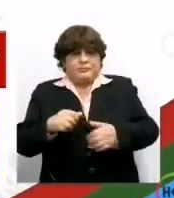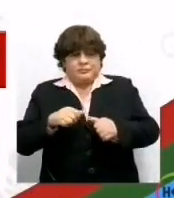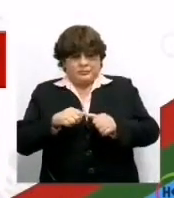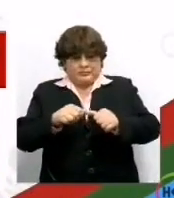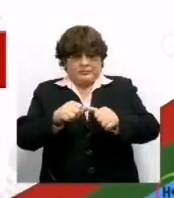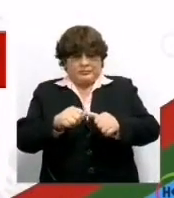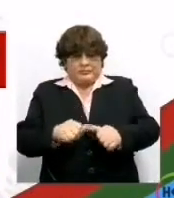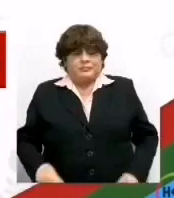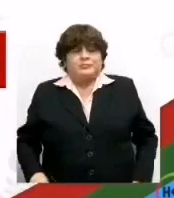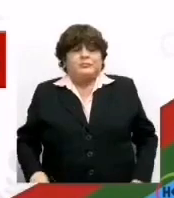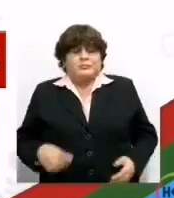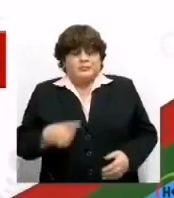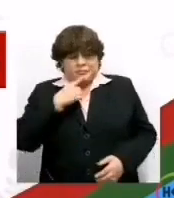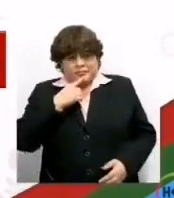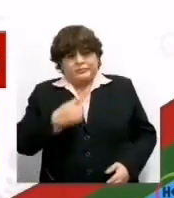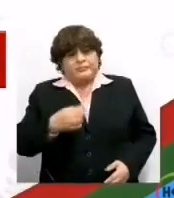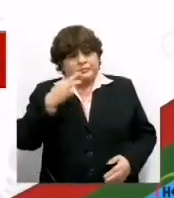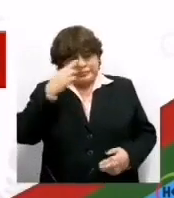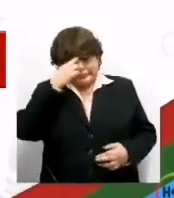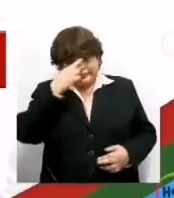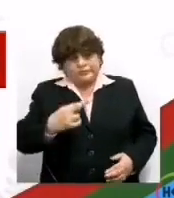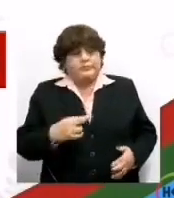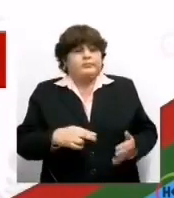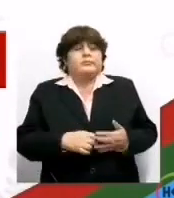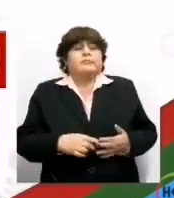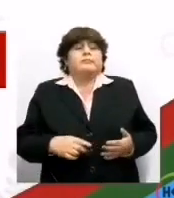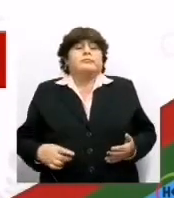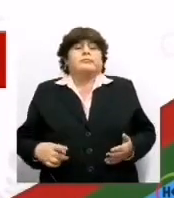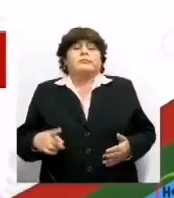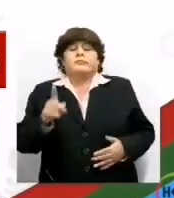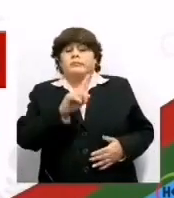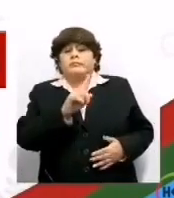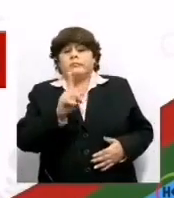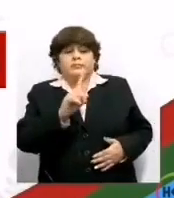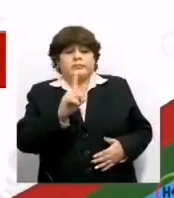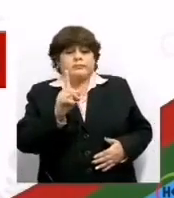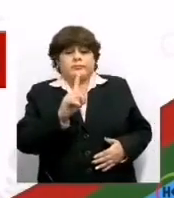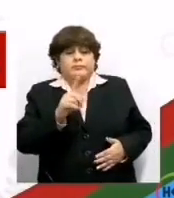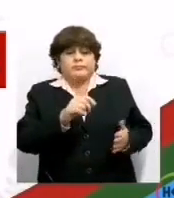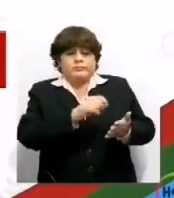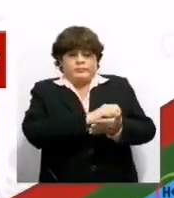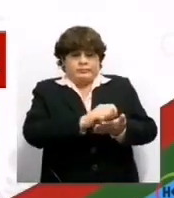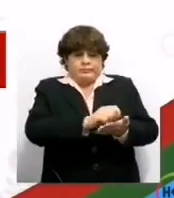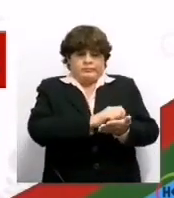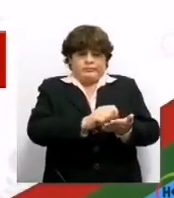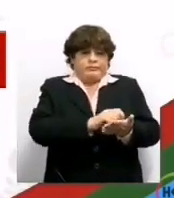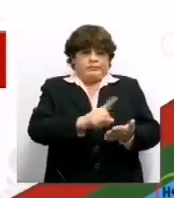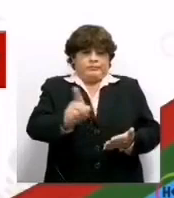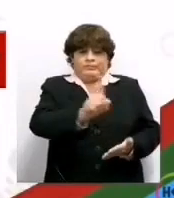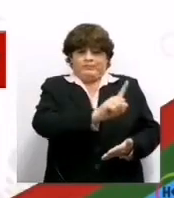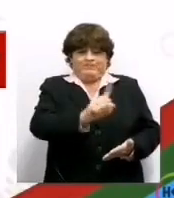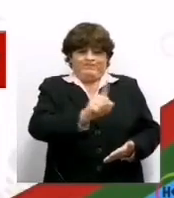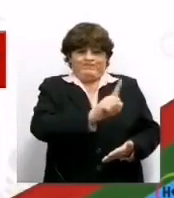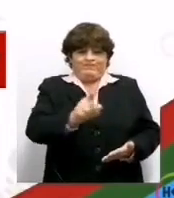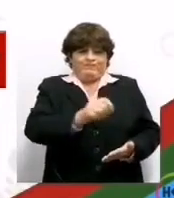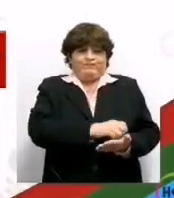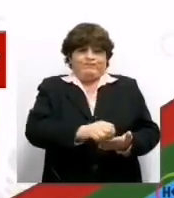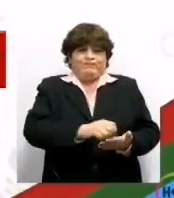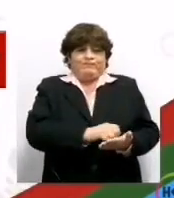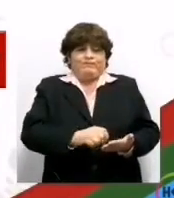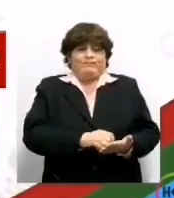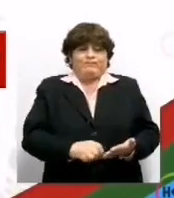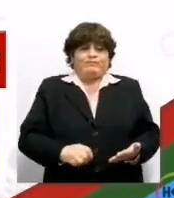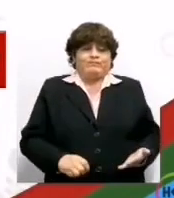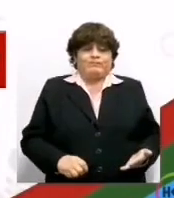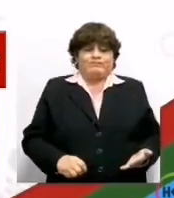señor candidato le hacemos recordar mil disculpas que ese tipo de ilusiones ustedes las han firmado no están permitidas por favor